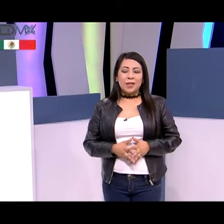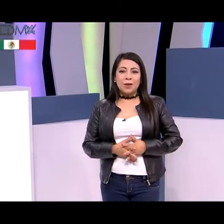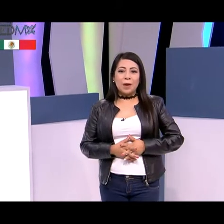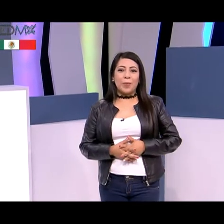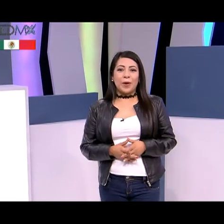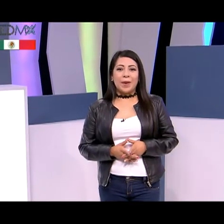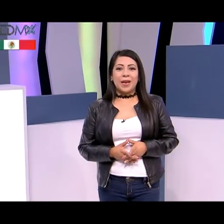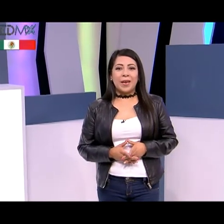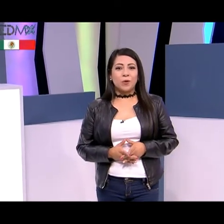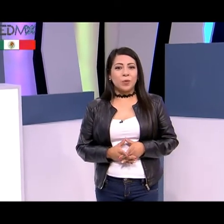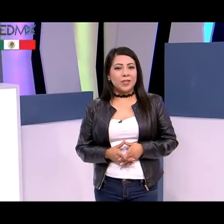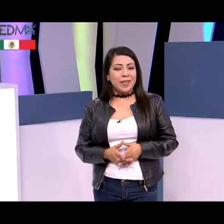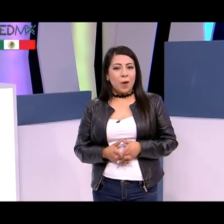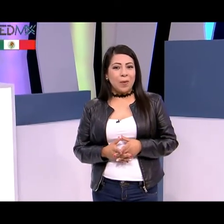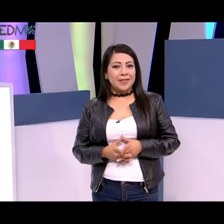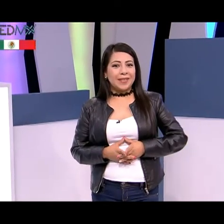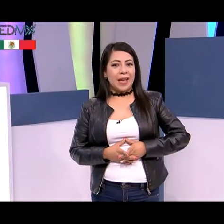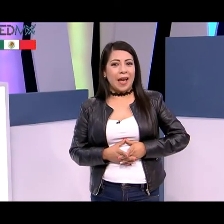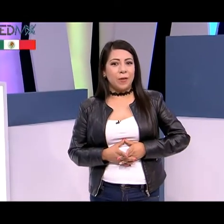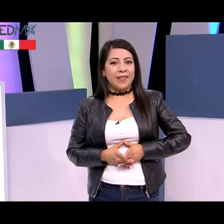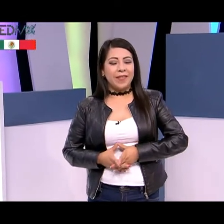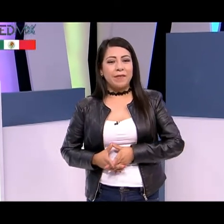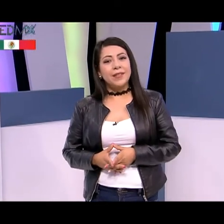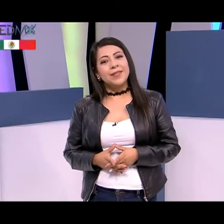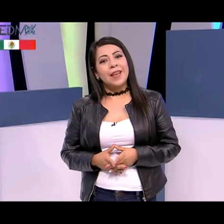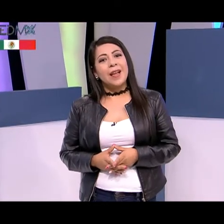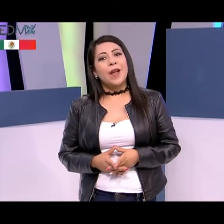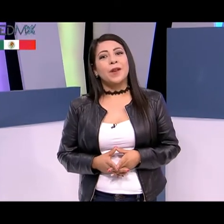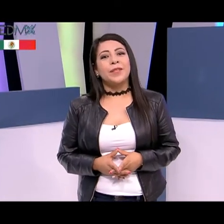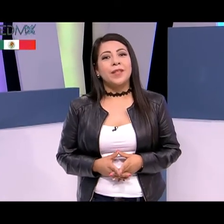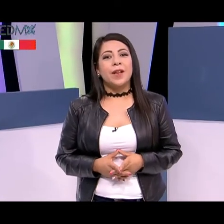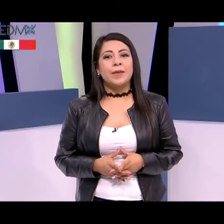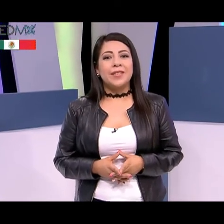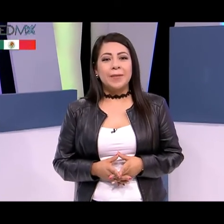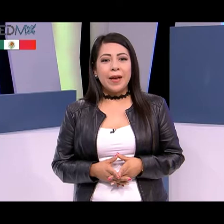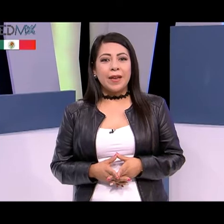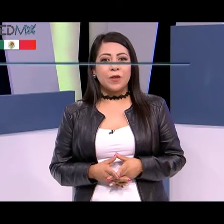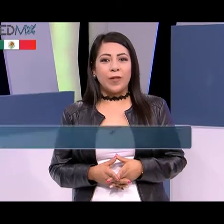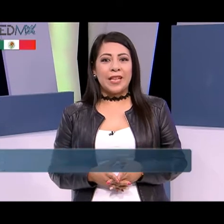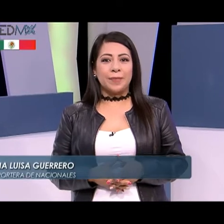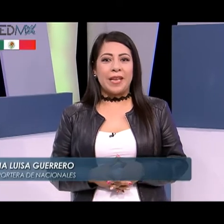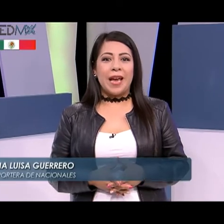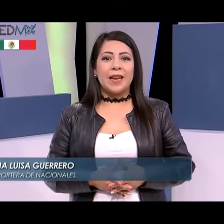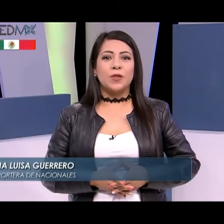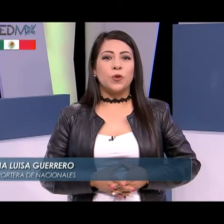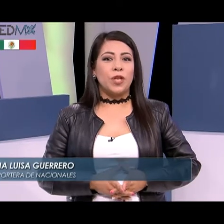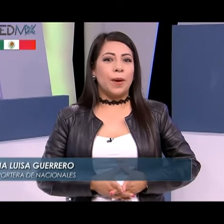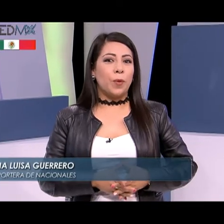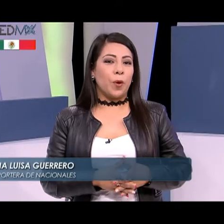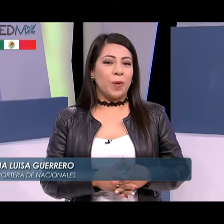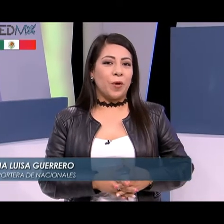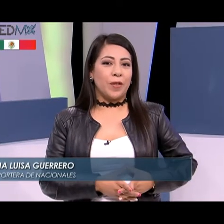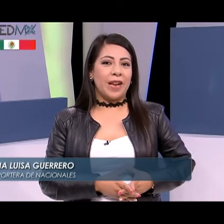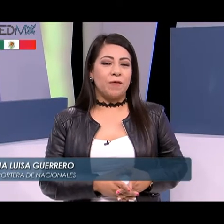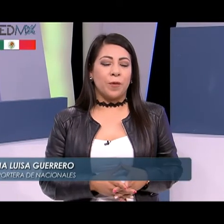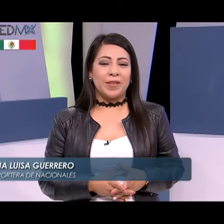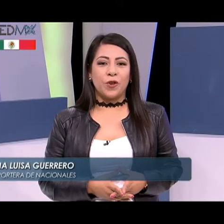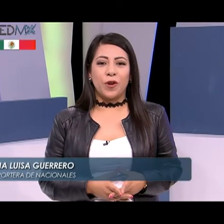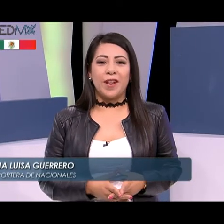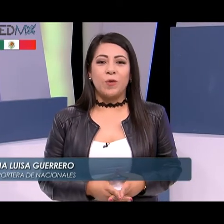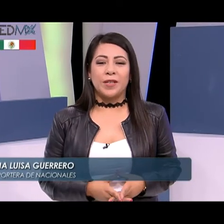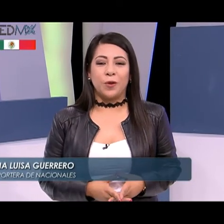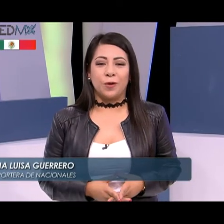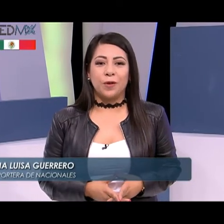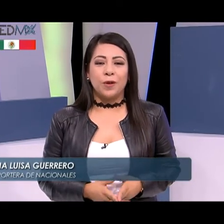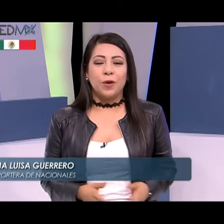Bienvenidos a Extracto, el programa que nos muestra lo más destacado de Interfaz, la revista televisiva que todas las mañanas nos lleva por lo mejor de la